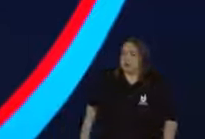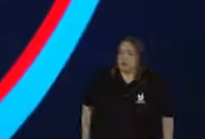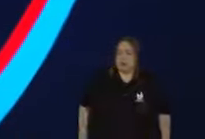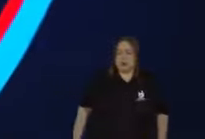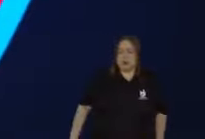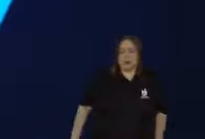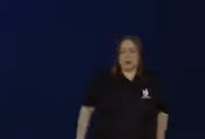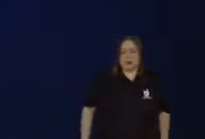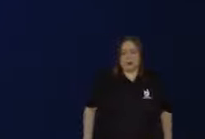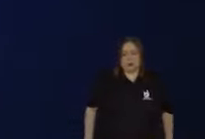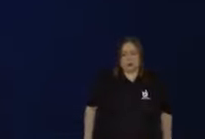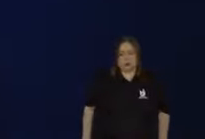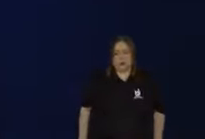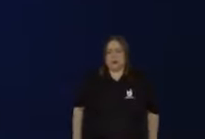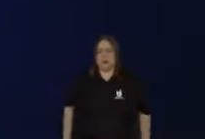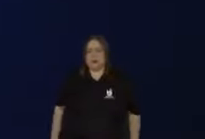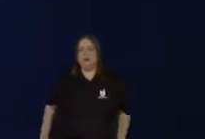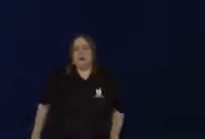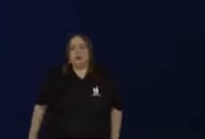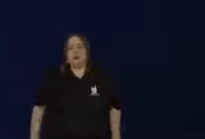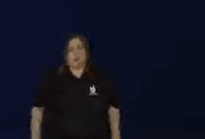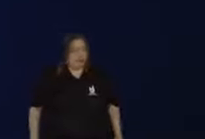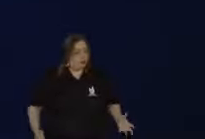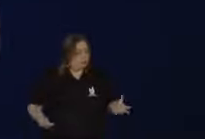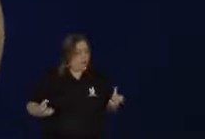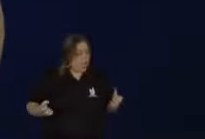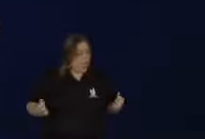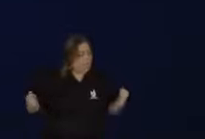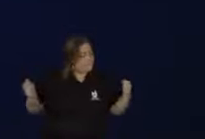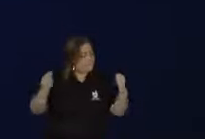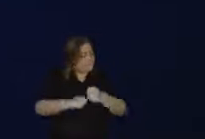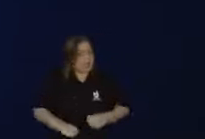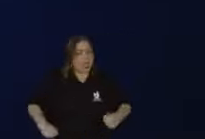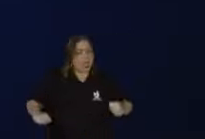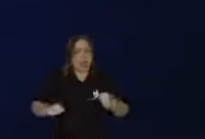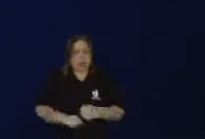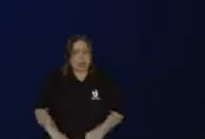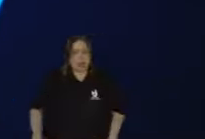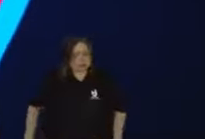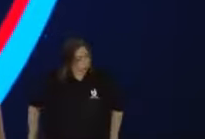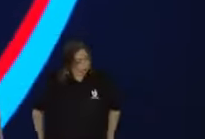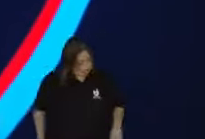¿Eres malo? ¿Quieres pelear? En Argentina decimos, ¿sos macho?